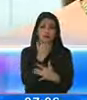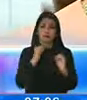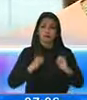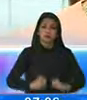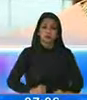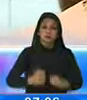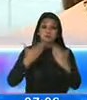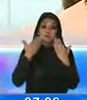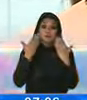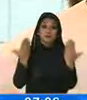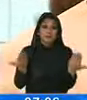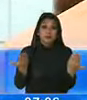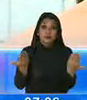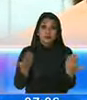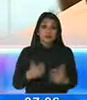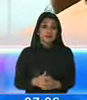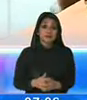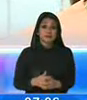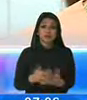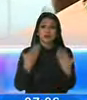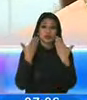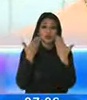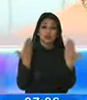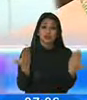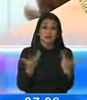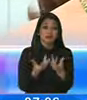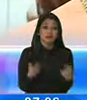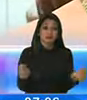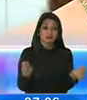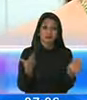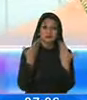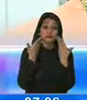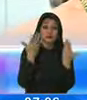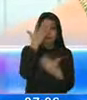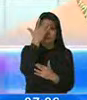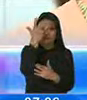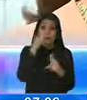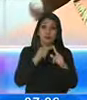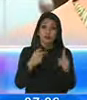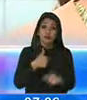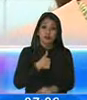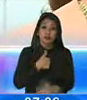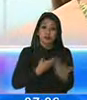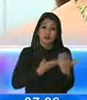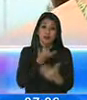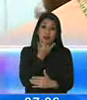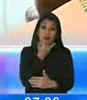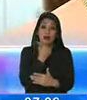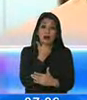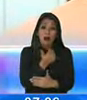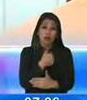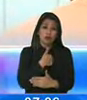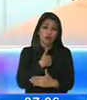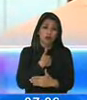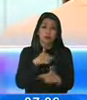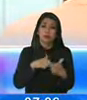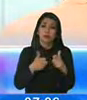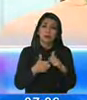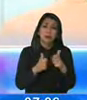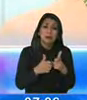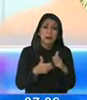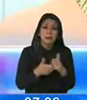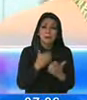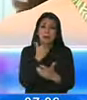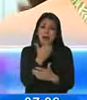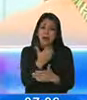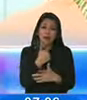sé qué llevó, qué desencadenó esto. Lo que sí digo es que si yo en algo he cometido un error, si en algo me equivoqué, si